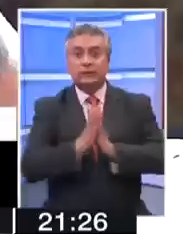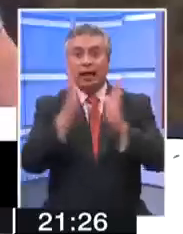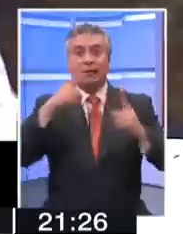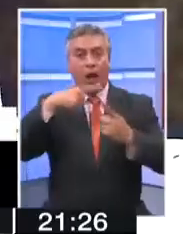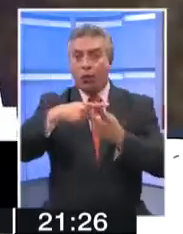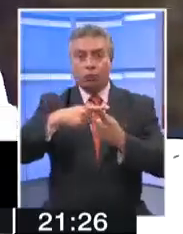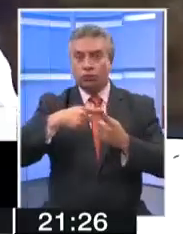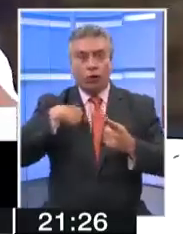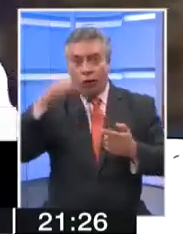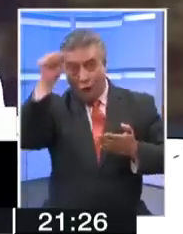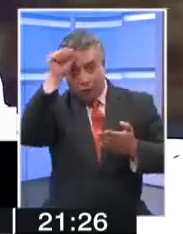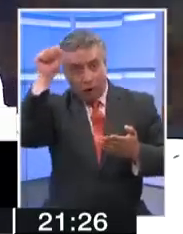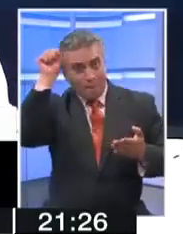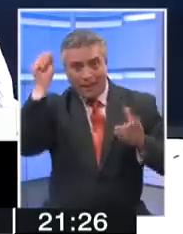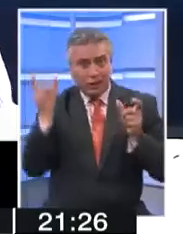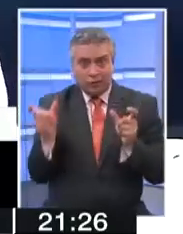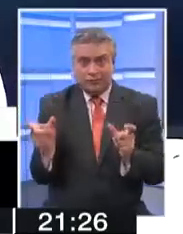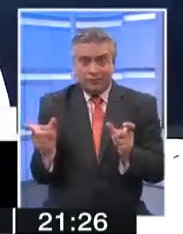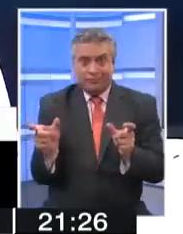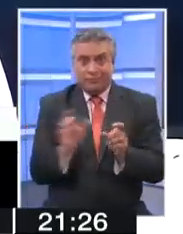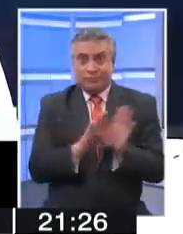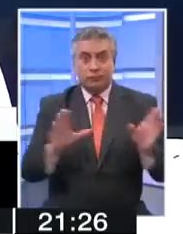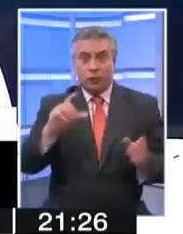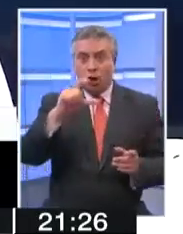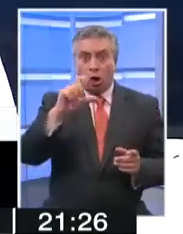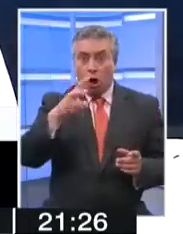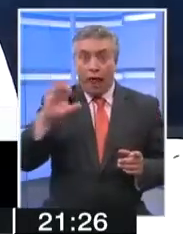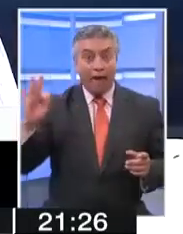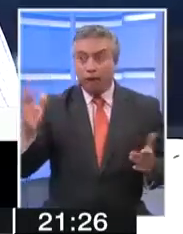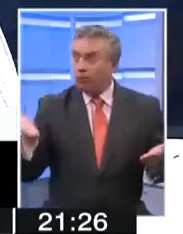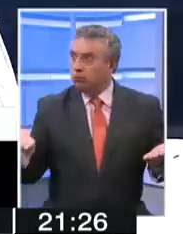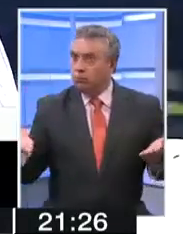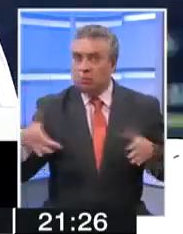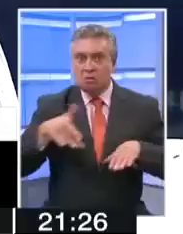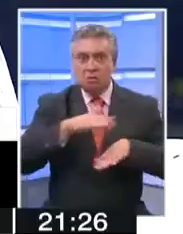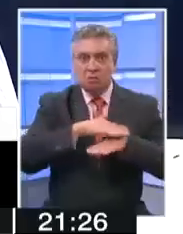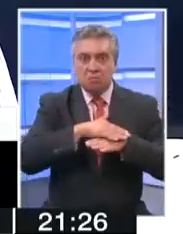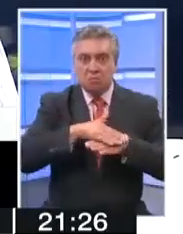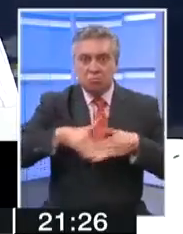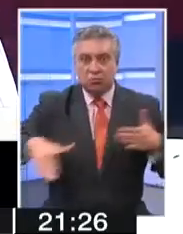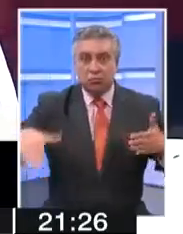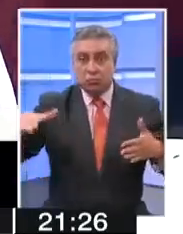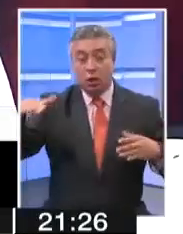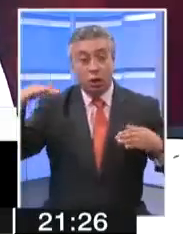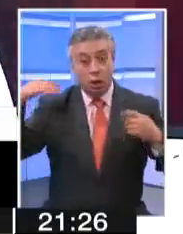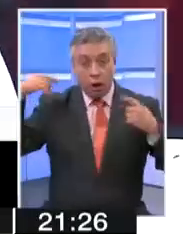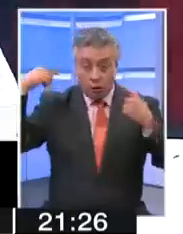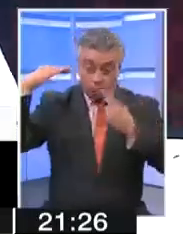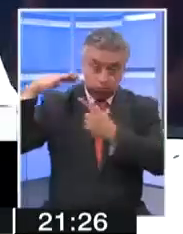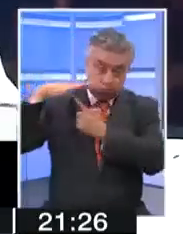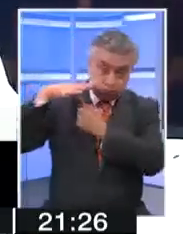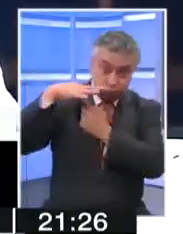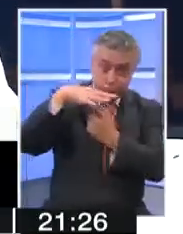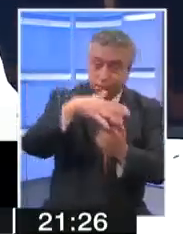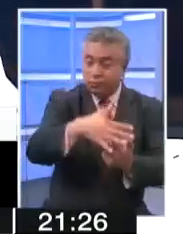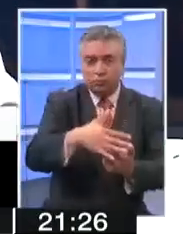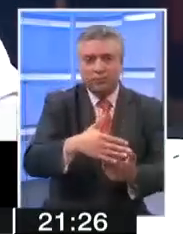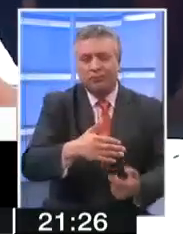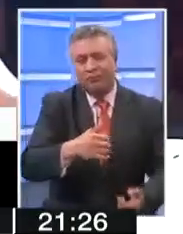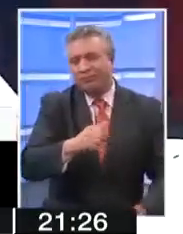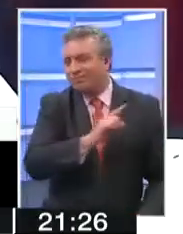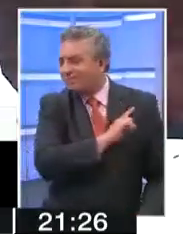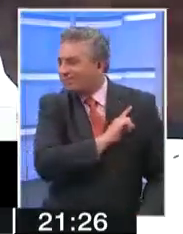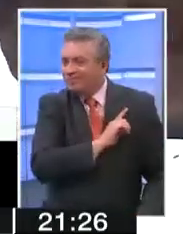solamente con bomberos esta emergencia. No hemos visto a CONAF, si hemos tenido apoyo aéreo, pero el apoyo aéreo es insuficiente. Porque tenemos